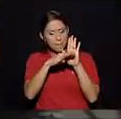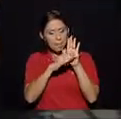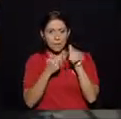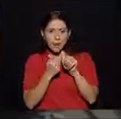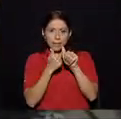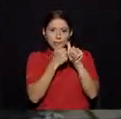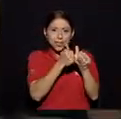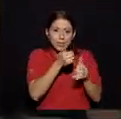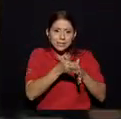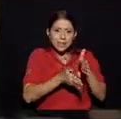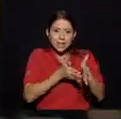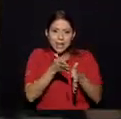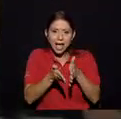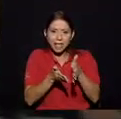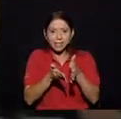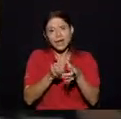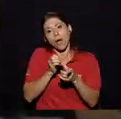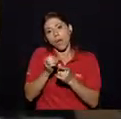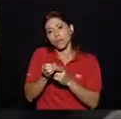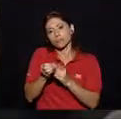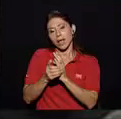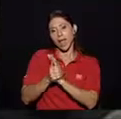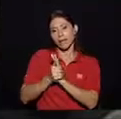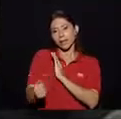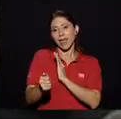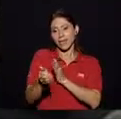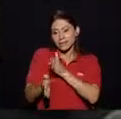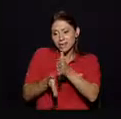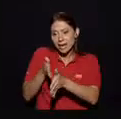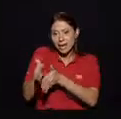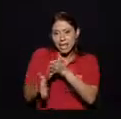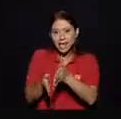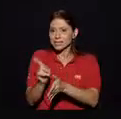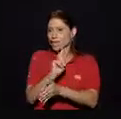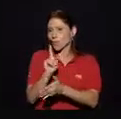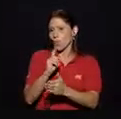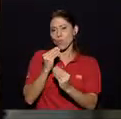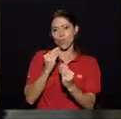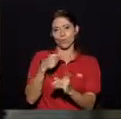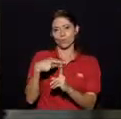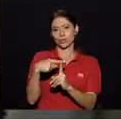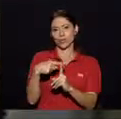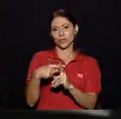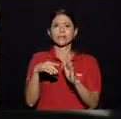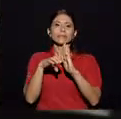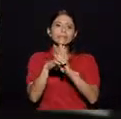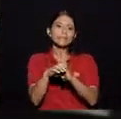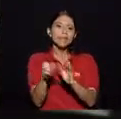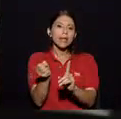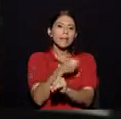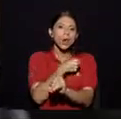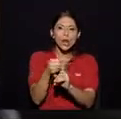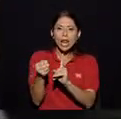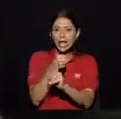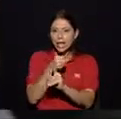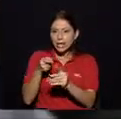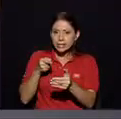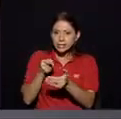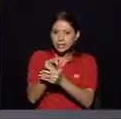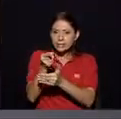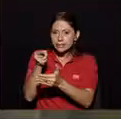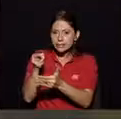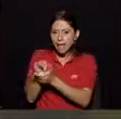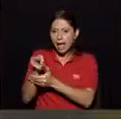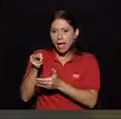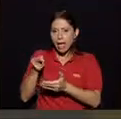de crianza o habilidades de crianza no muy positivas, ¿verdad? Violencia, padres y